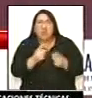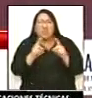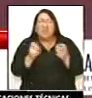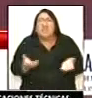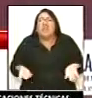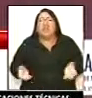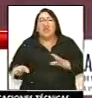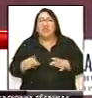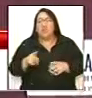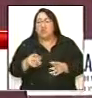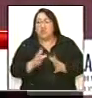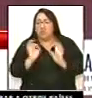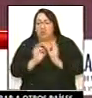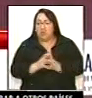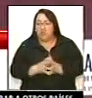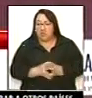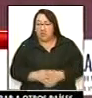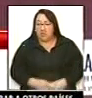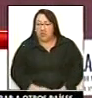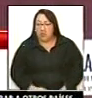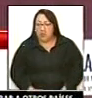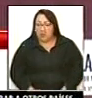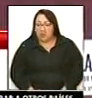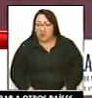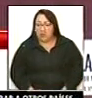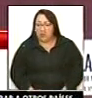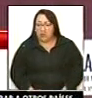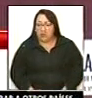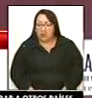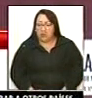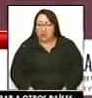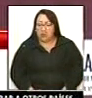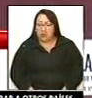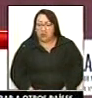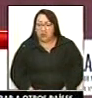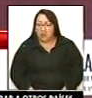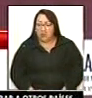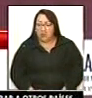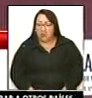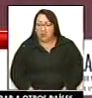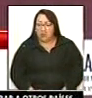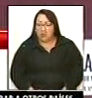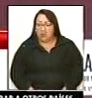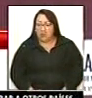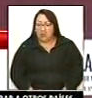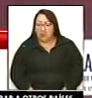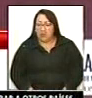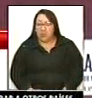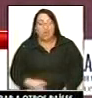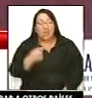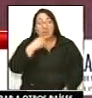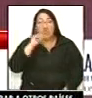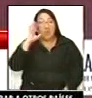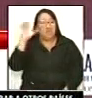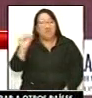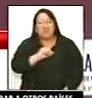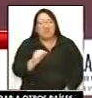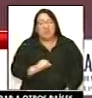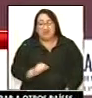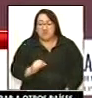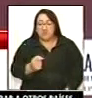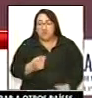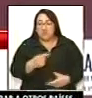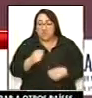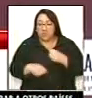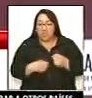hicieron ustedes, por ejemplo, con este señor Adriano que maltrató y jaló de los pelos a esta chica? ¿Qué hicieron con la bicicleta?